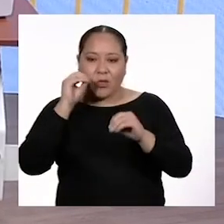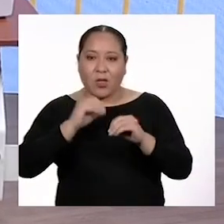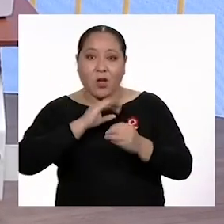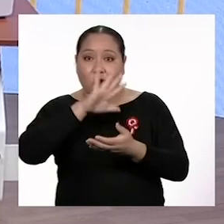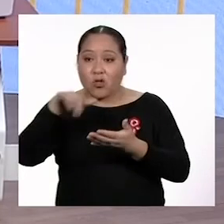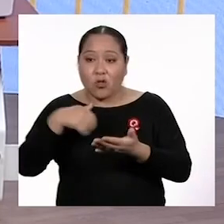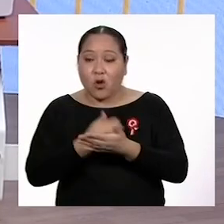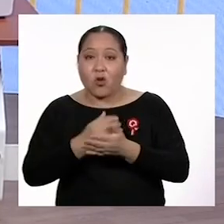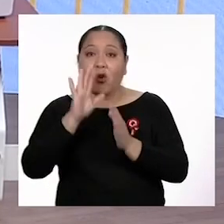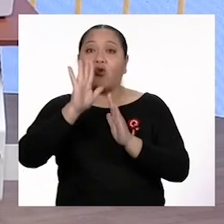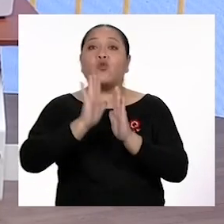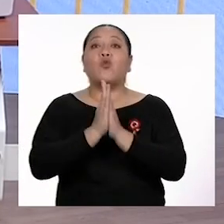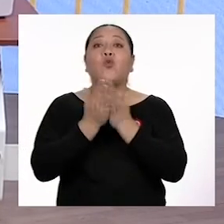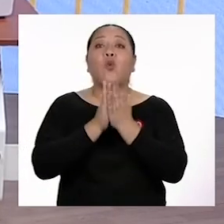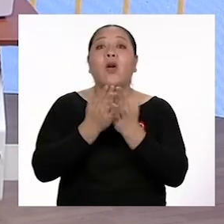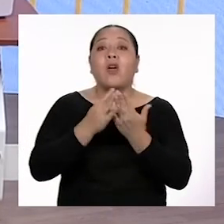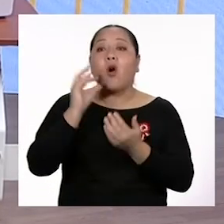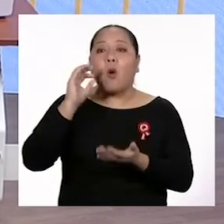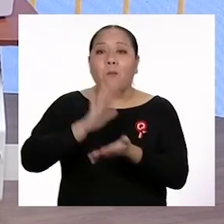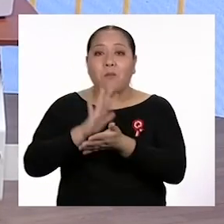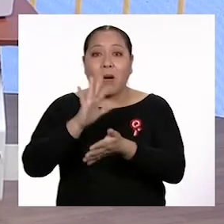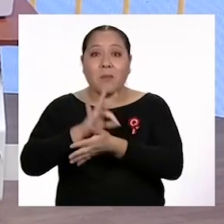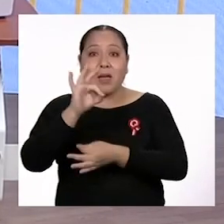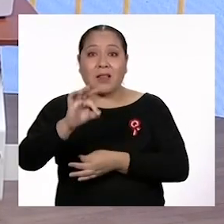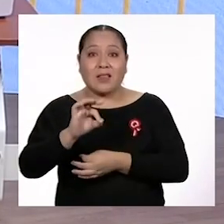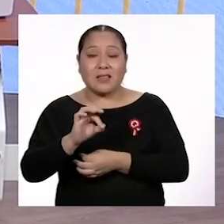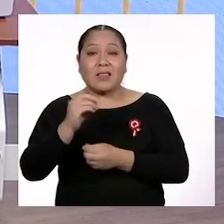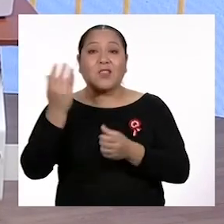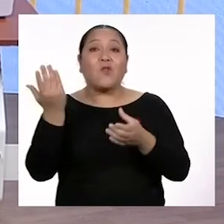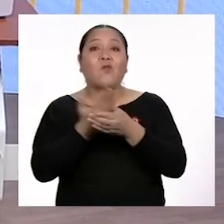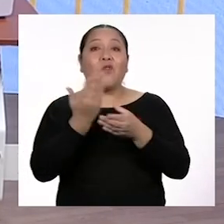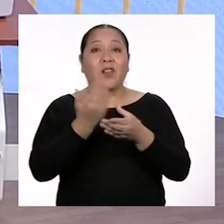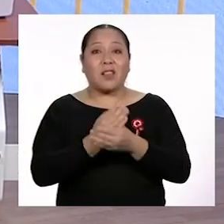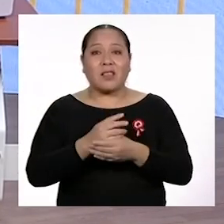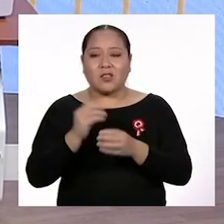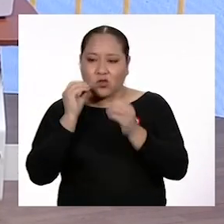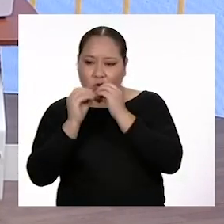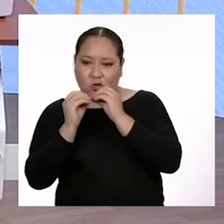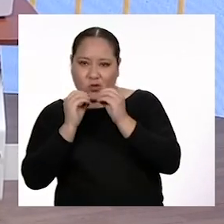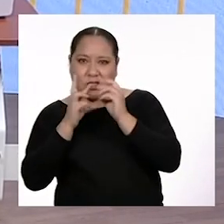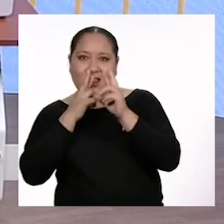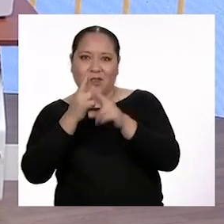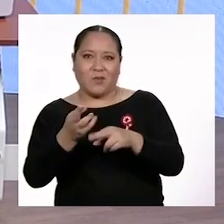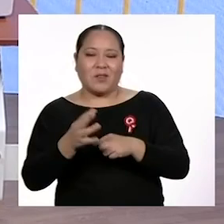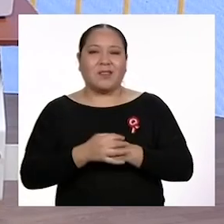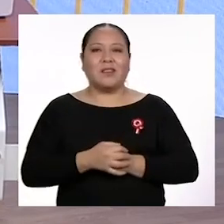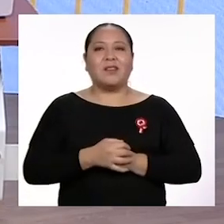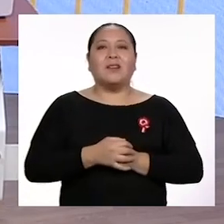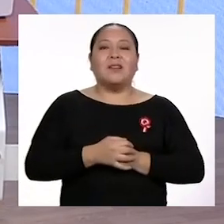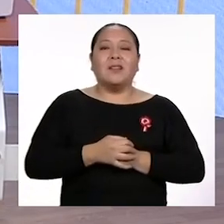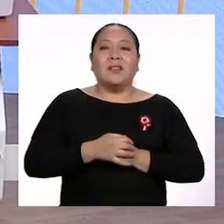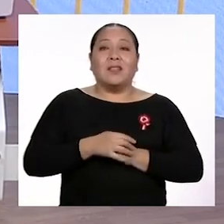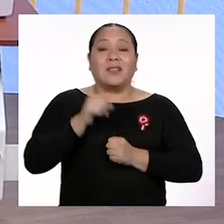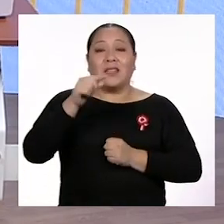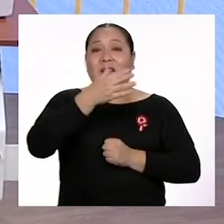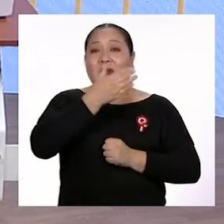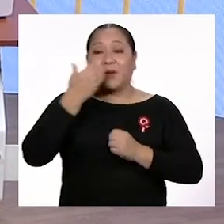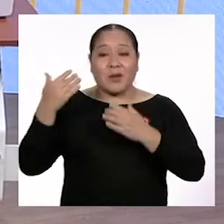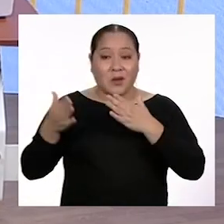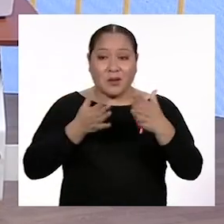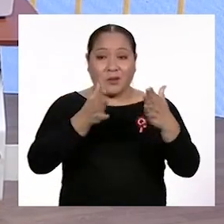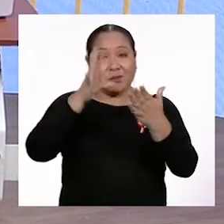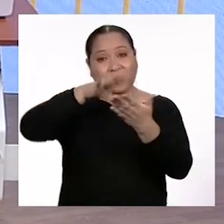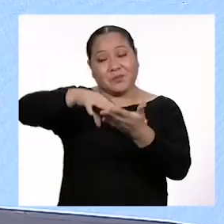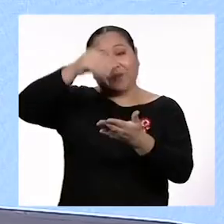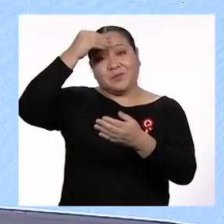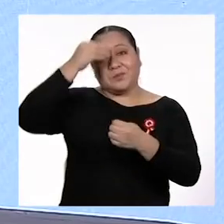sus cuadernos o folder de trabajo, ni de resolver las situaciones propuestas. Ese será el mejor camino para